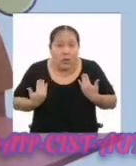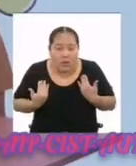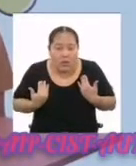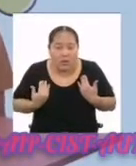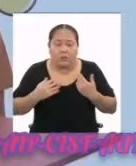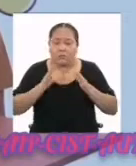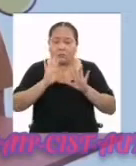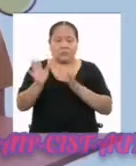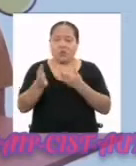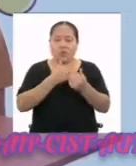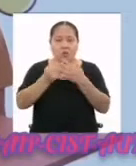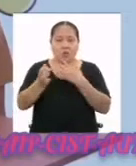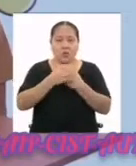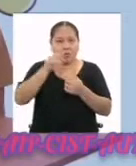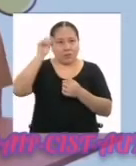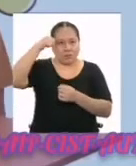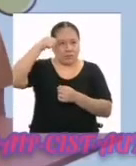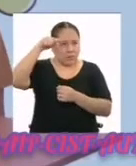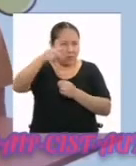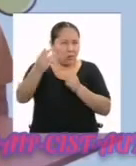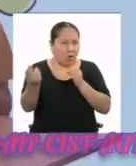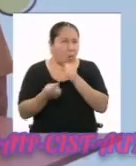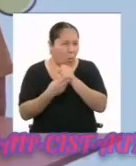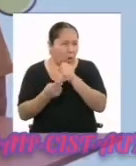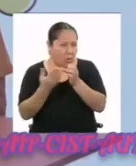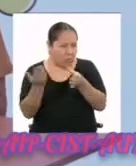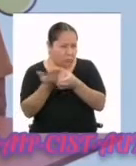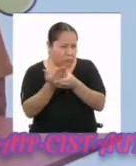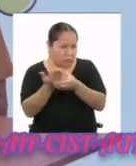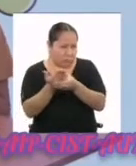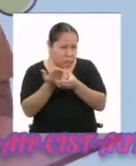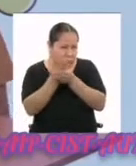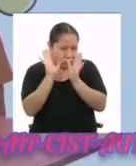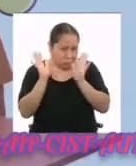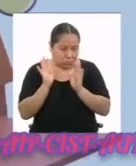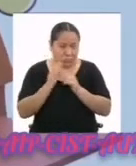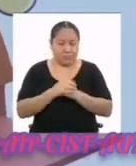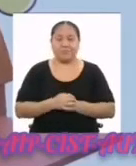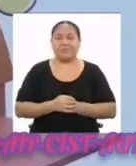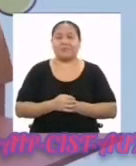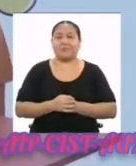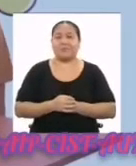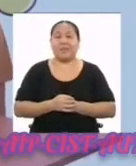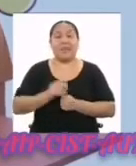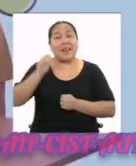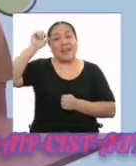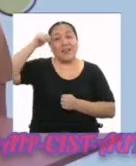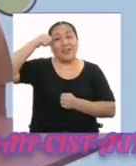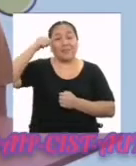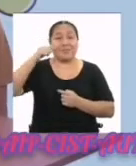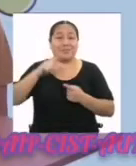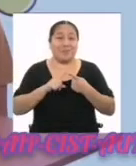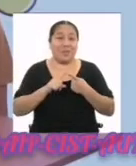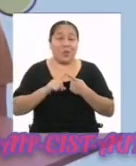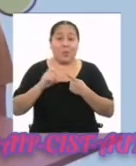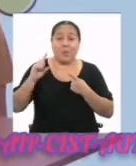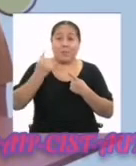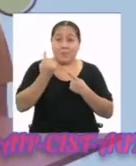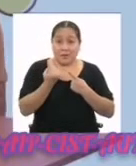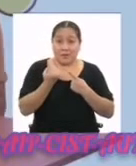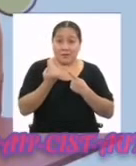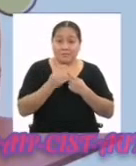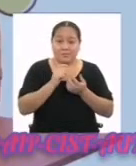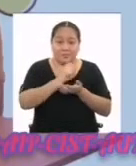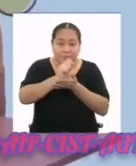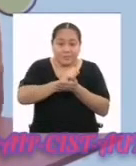entonces, aunque deberían estar en sus portafolios, que para eso están. A ver, recordemos, lo primero que tenemos que hacer